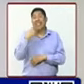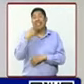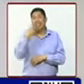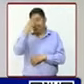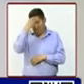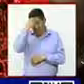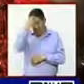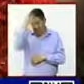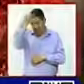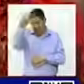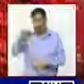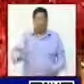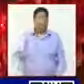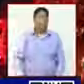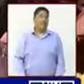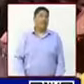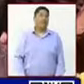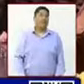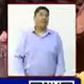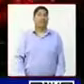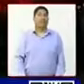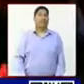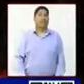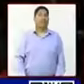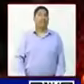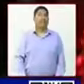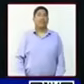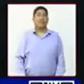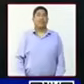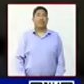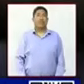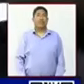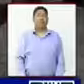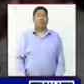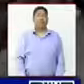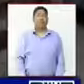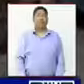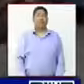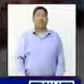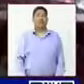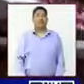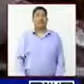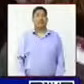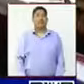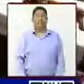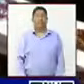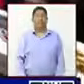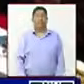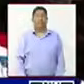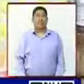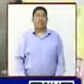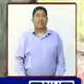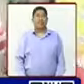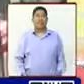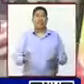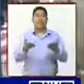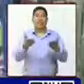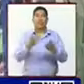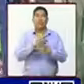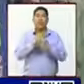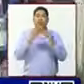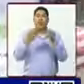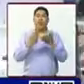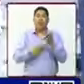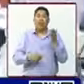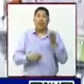decían. para usted qué es en